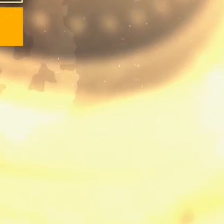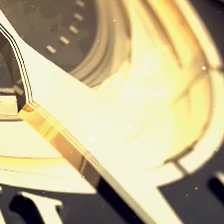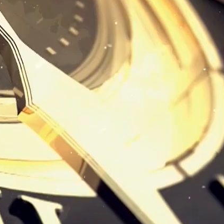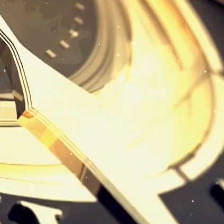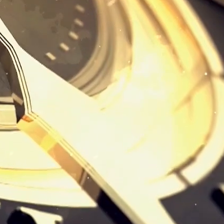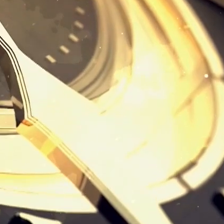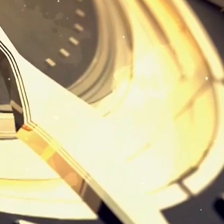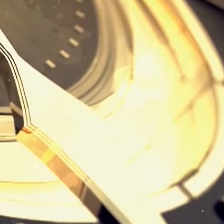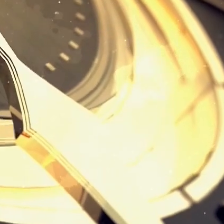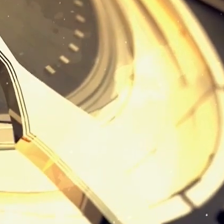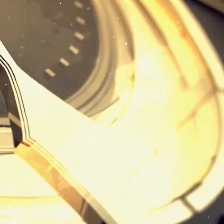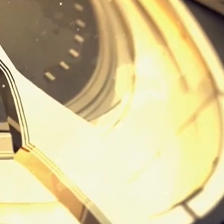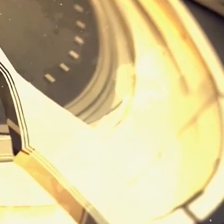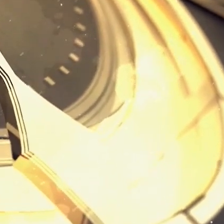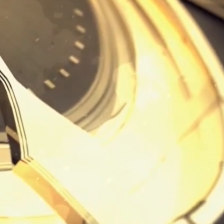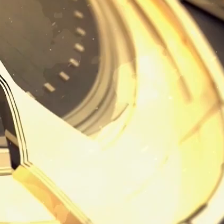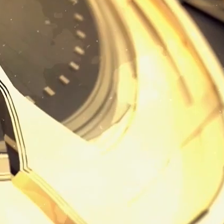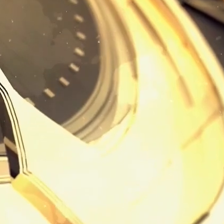para elogiarte.